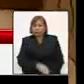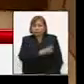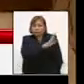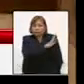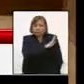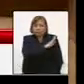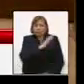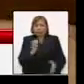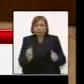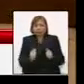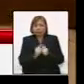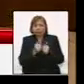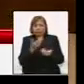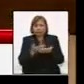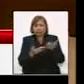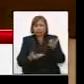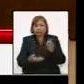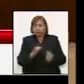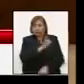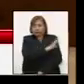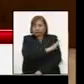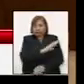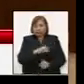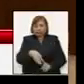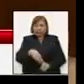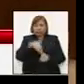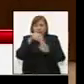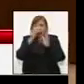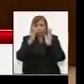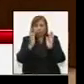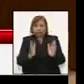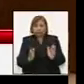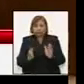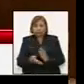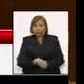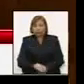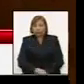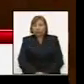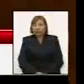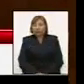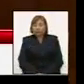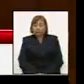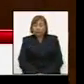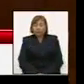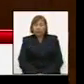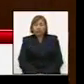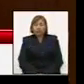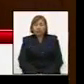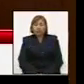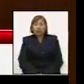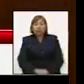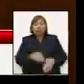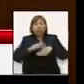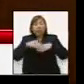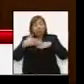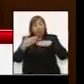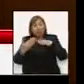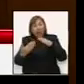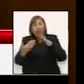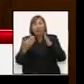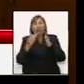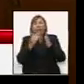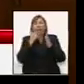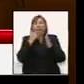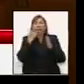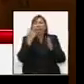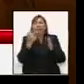Fiscal adjunto y esto de la Fiscalía Especializada de Crimen Organizado. Y posteriormente a ello,